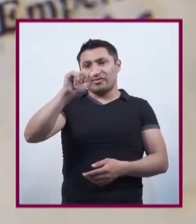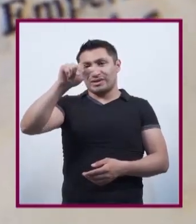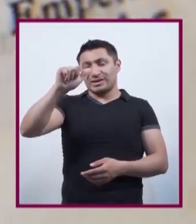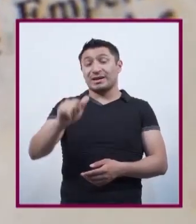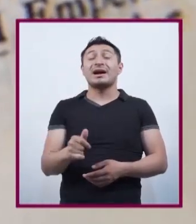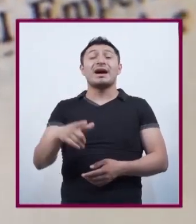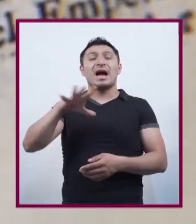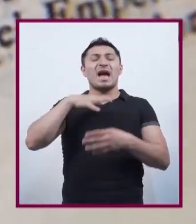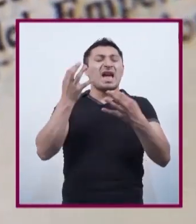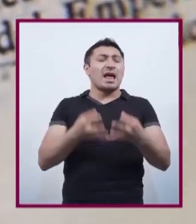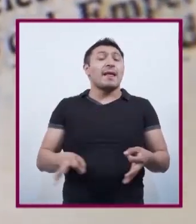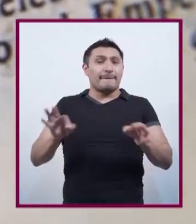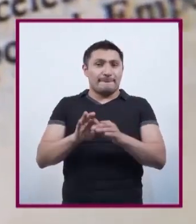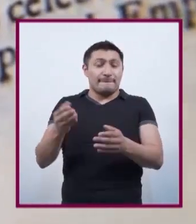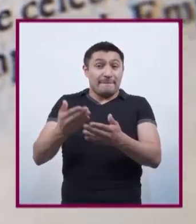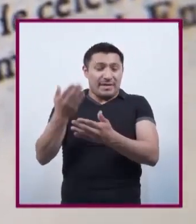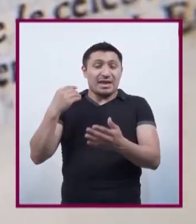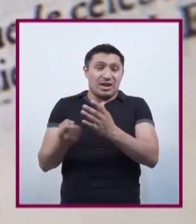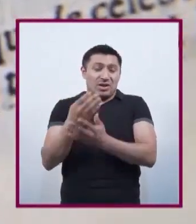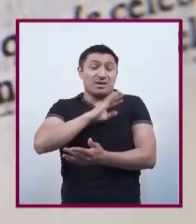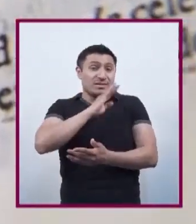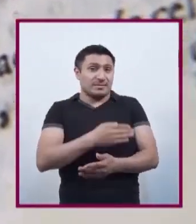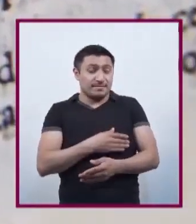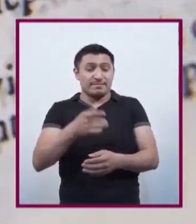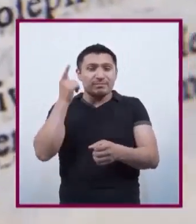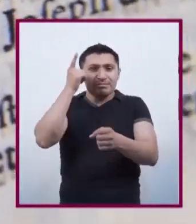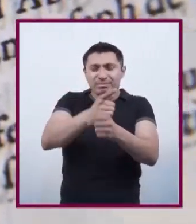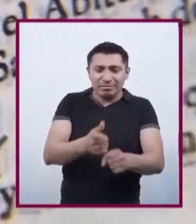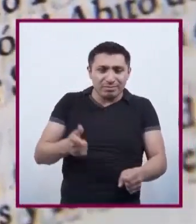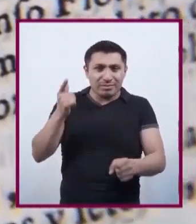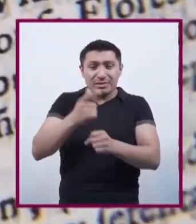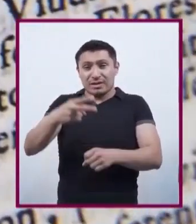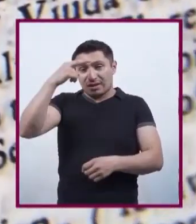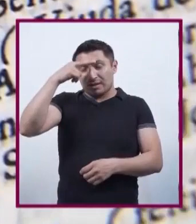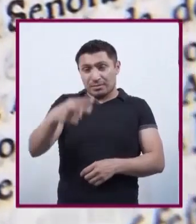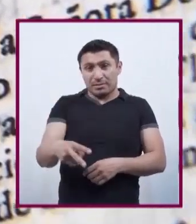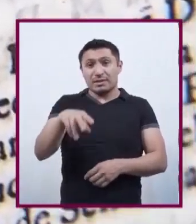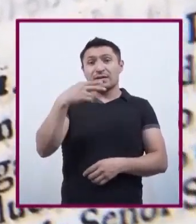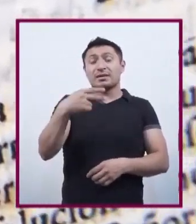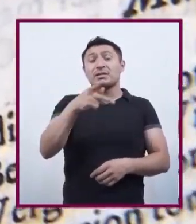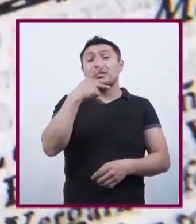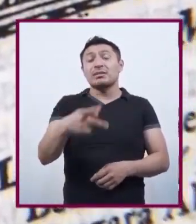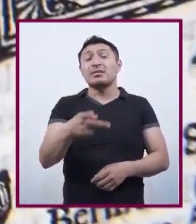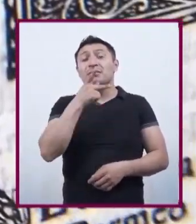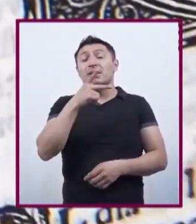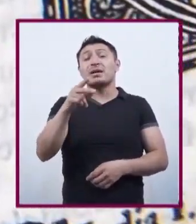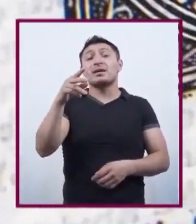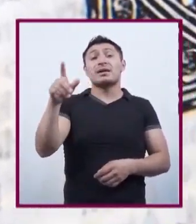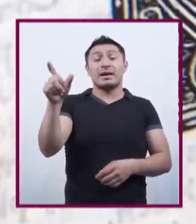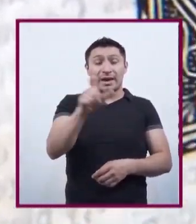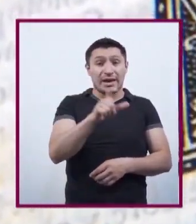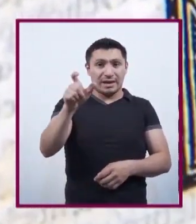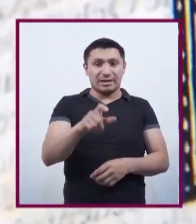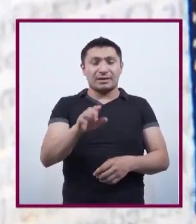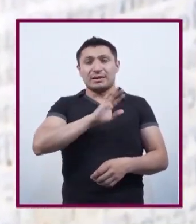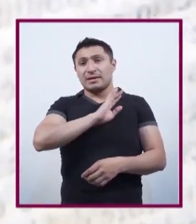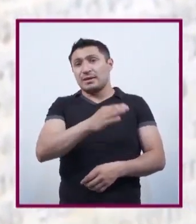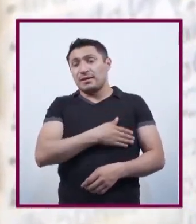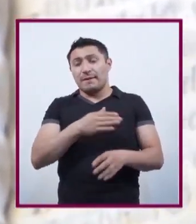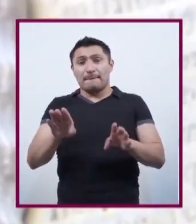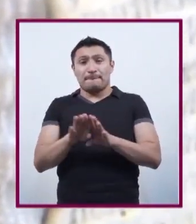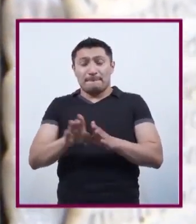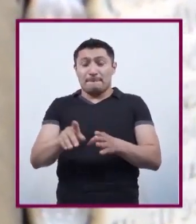de la ortografía que es muy importante apreciar es que, a pesar de que todavía era la Nueva España, notamos que México se escribe con